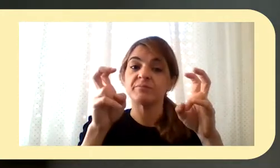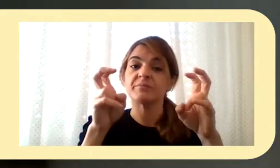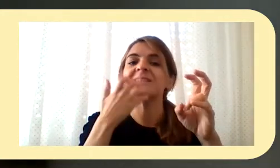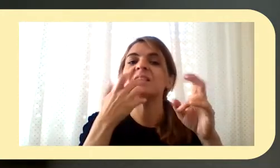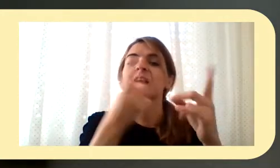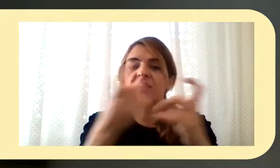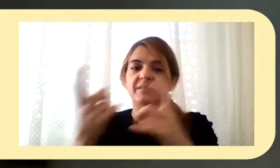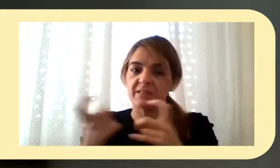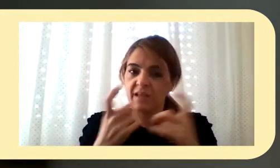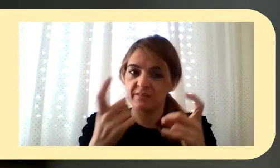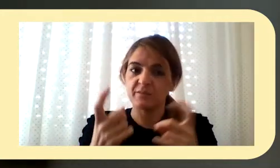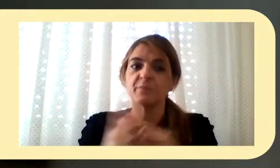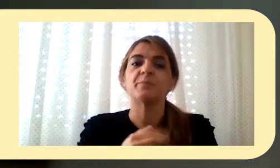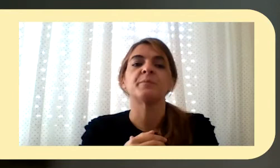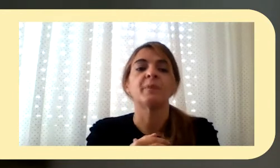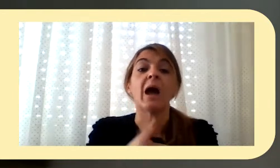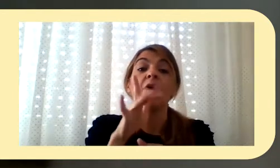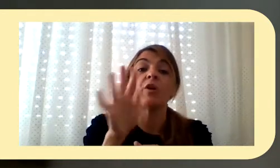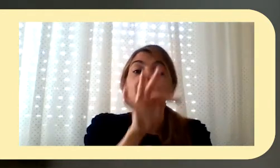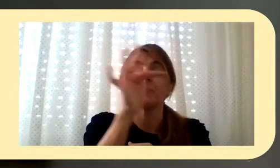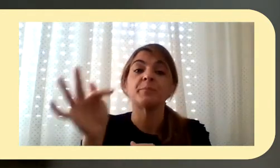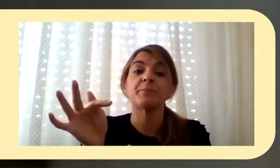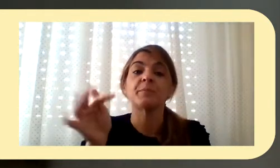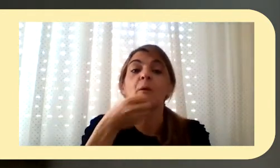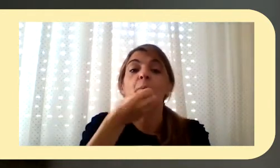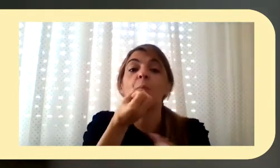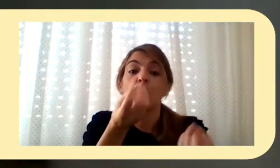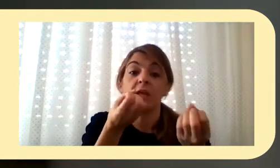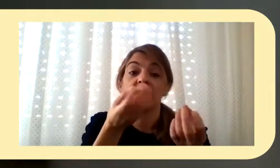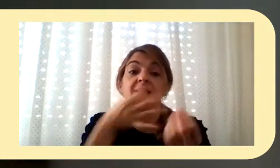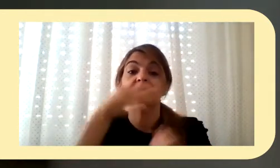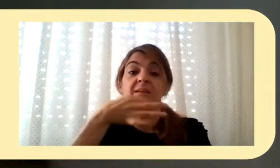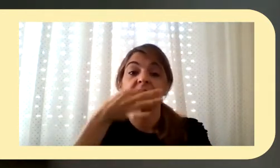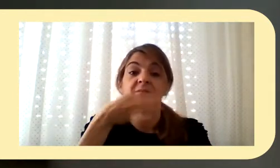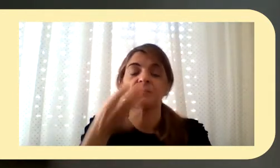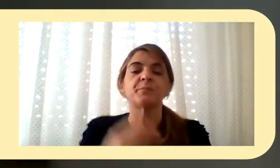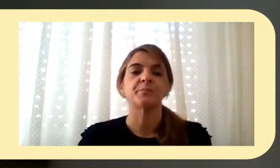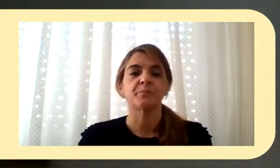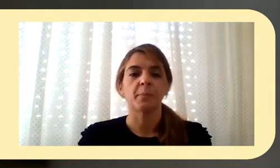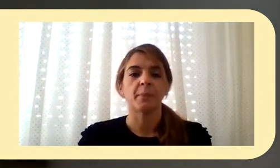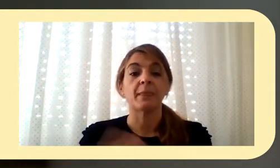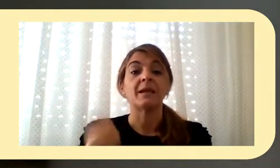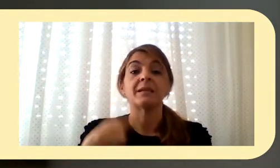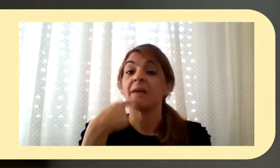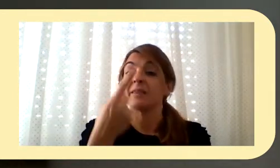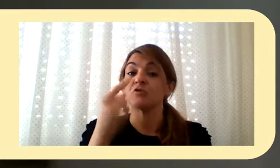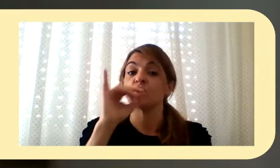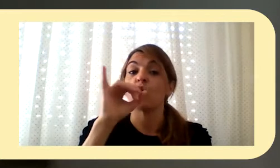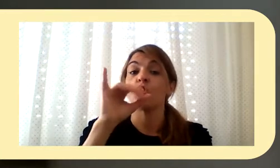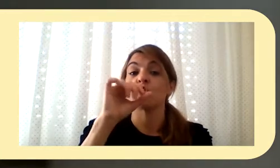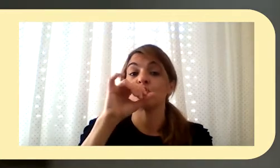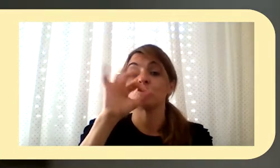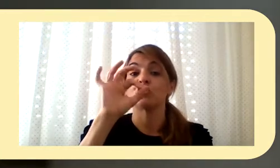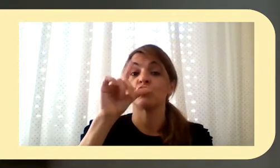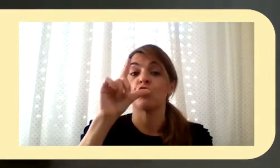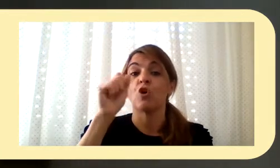Voy a dar paso a las ponentes, ¿vale? Como ya ha explicado Yolanda de lo que van a hablar, yo voy